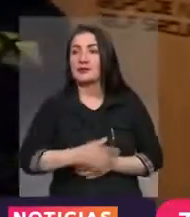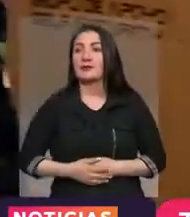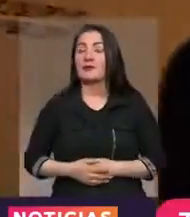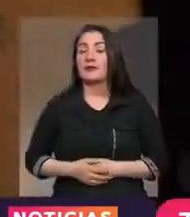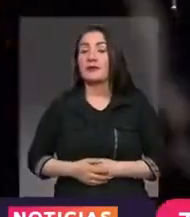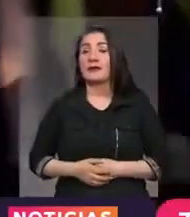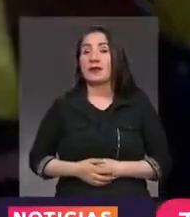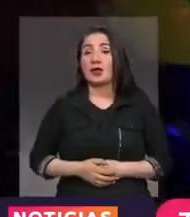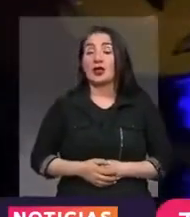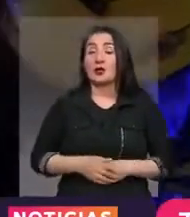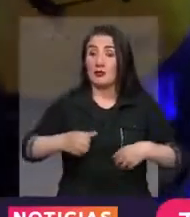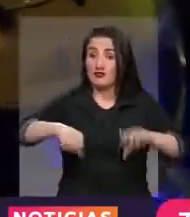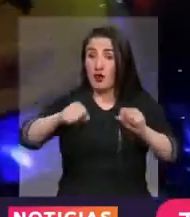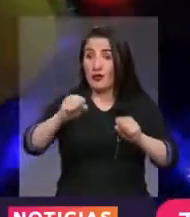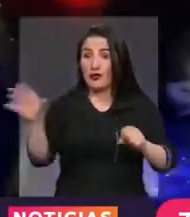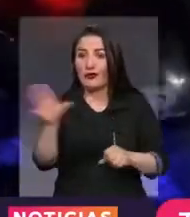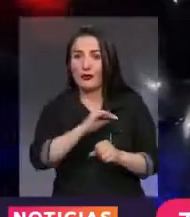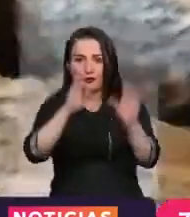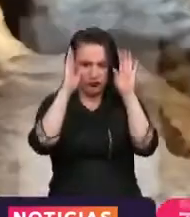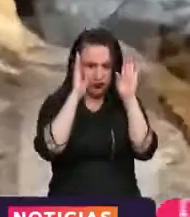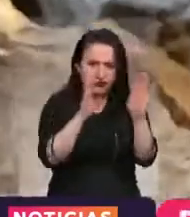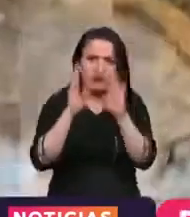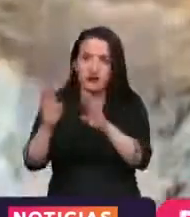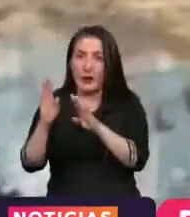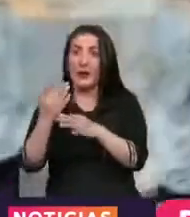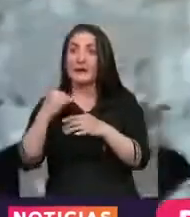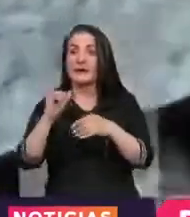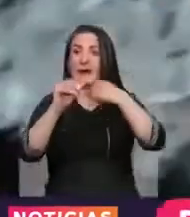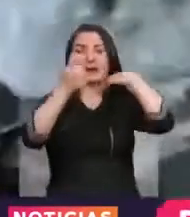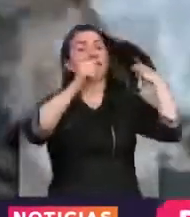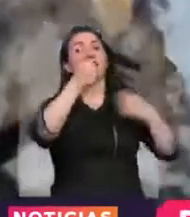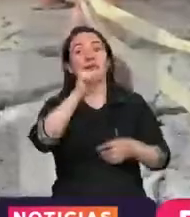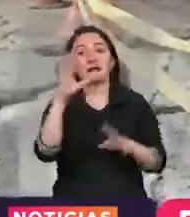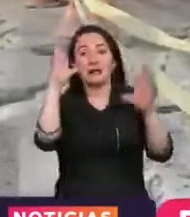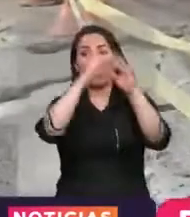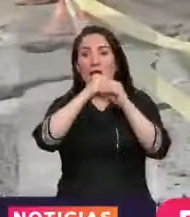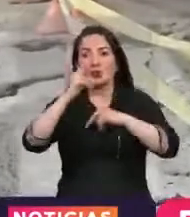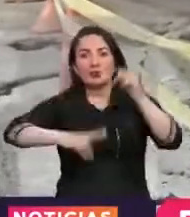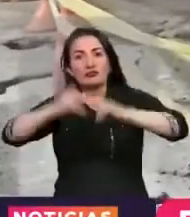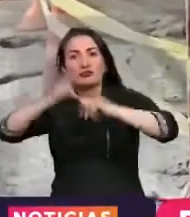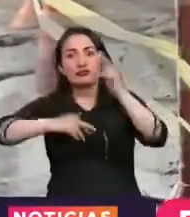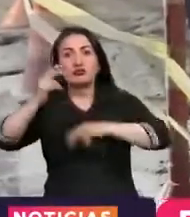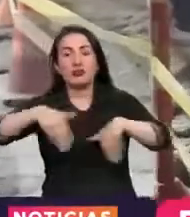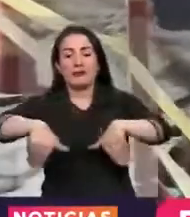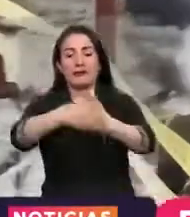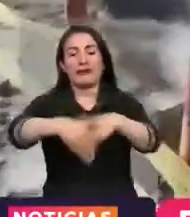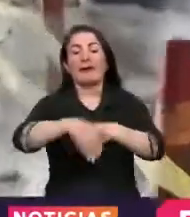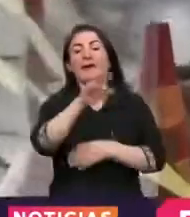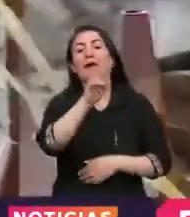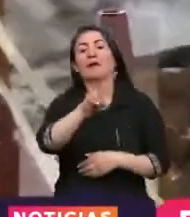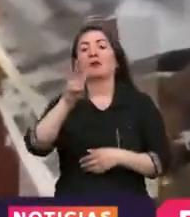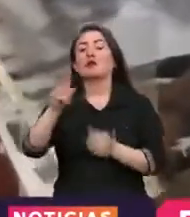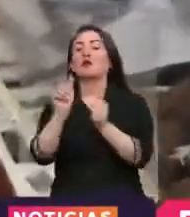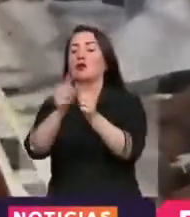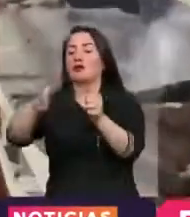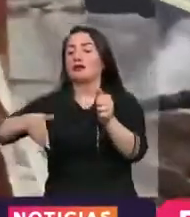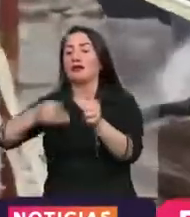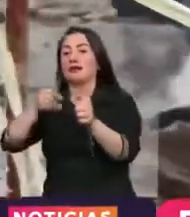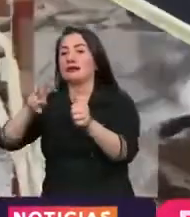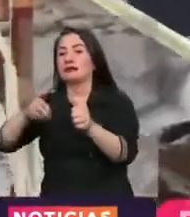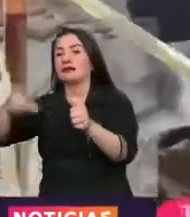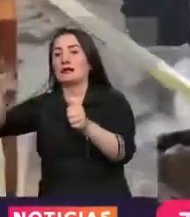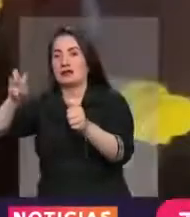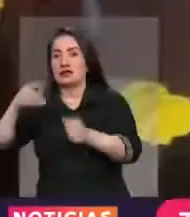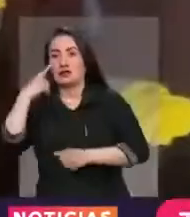voz de los motociclistas fue escuchada. A partir de las 10 de la noche arrancó la obra en la carrera 22 entre calles 17 y